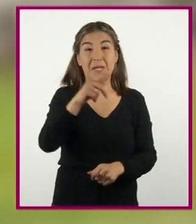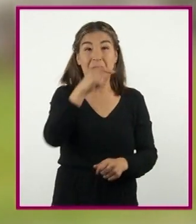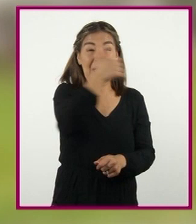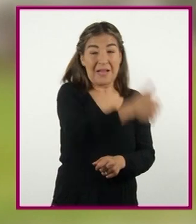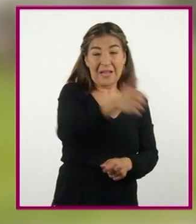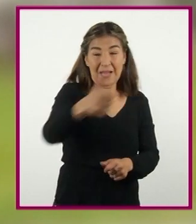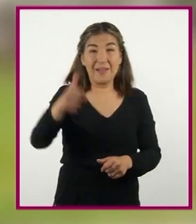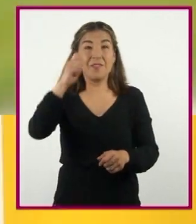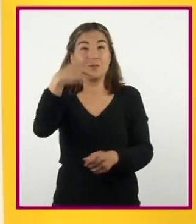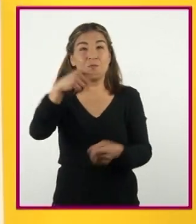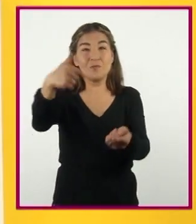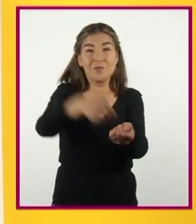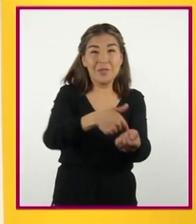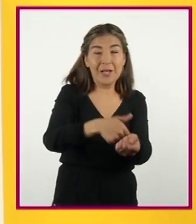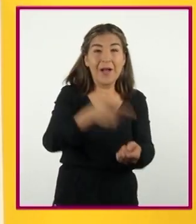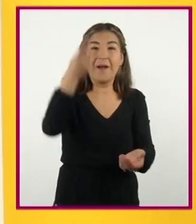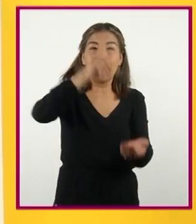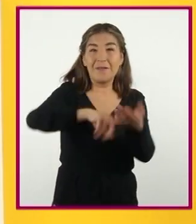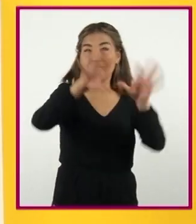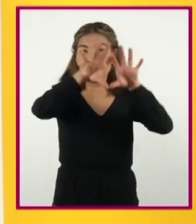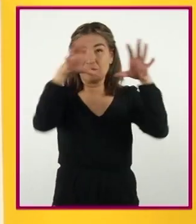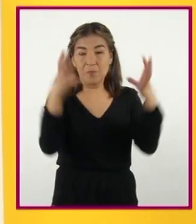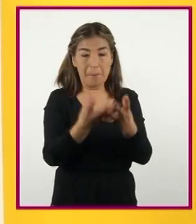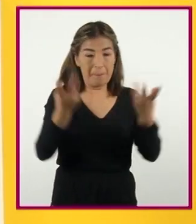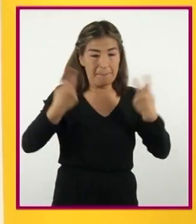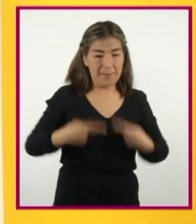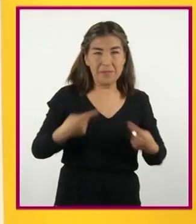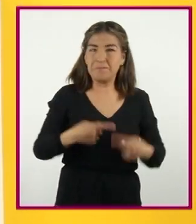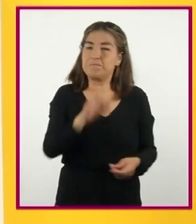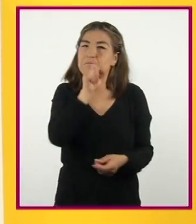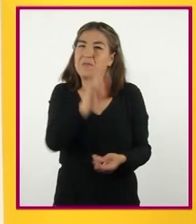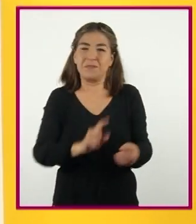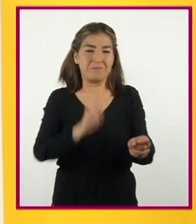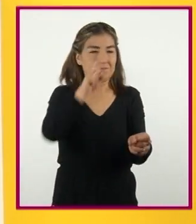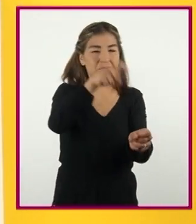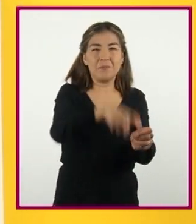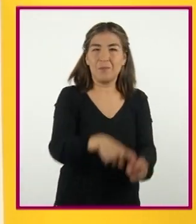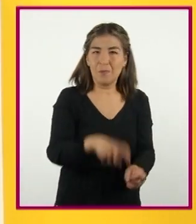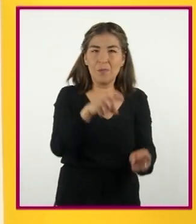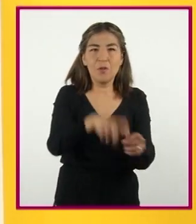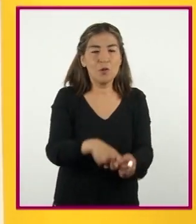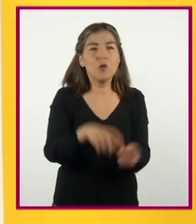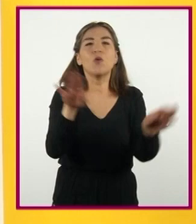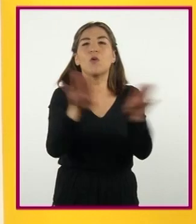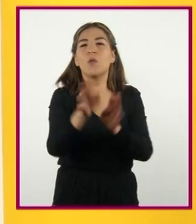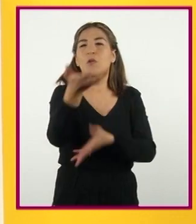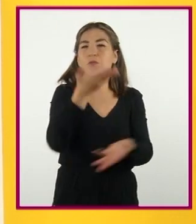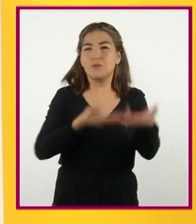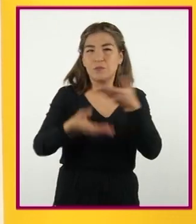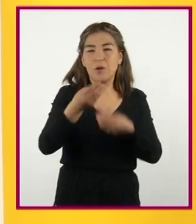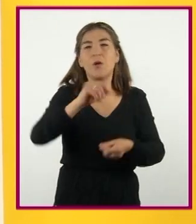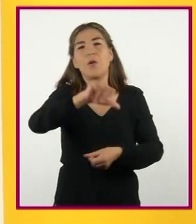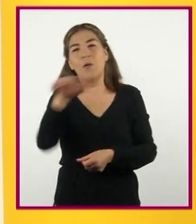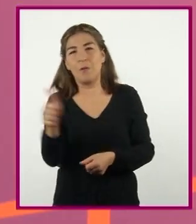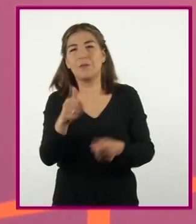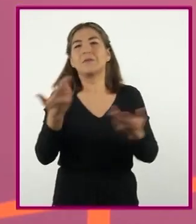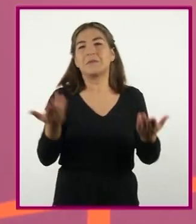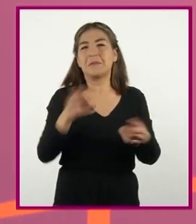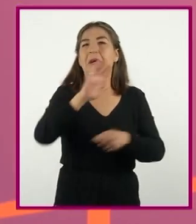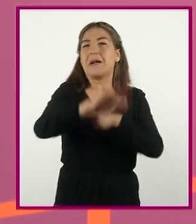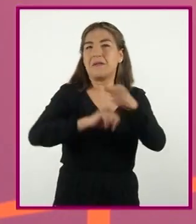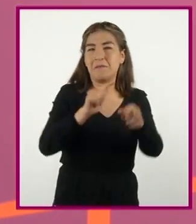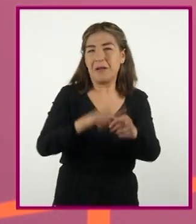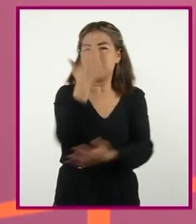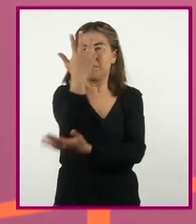cada persona que lo habita forma parte de un mismo planeta que compartimos con otras especies.